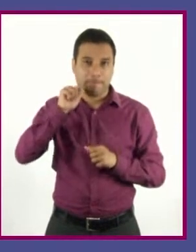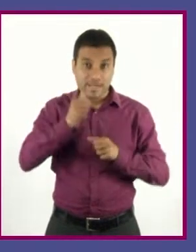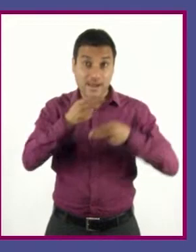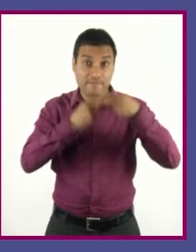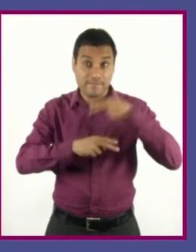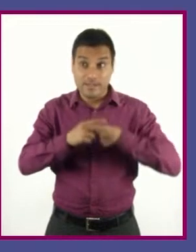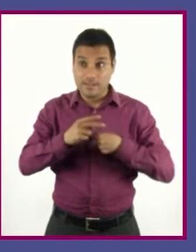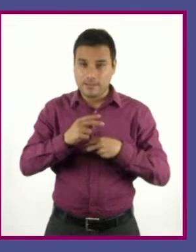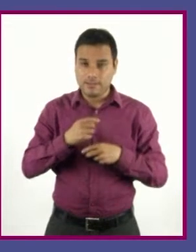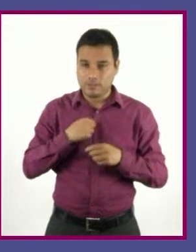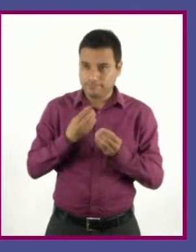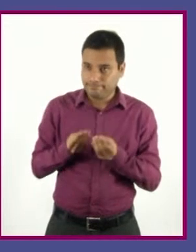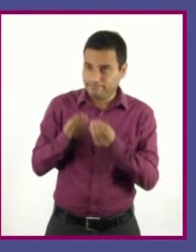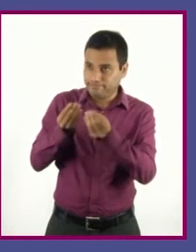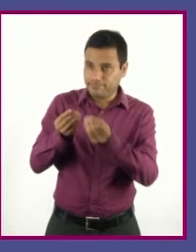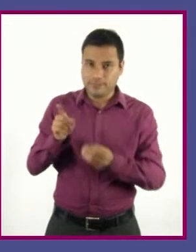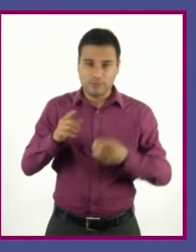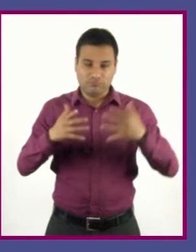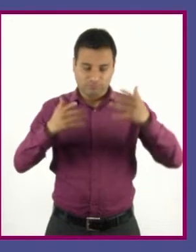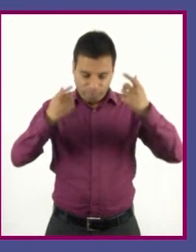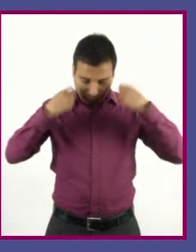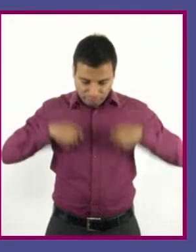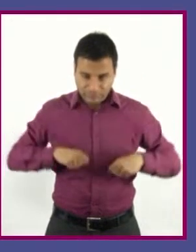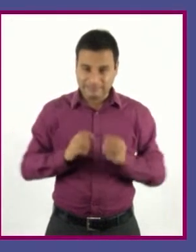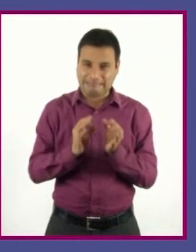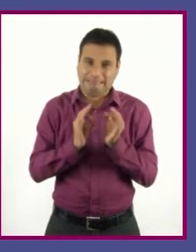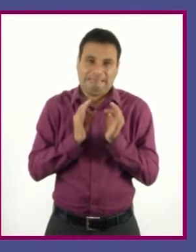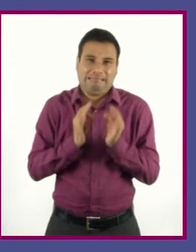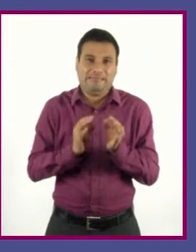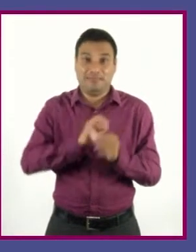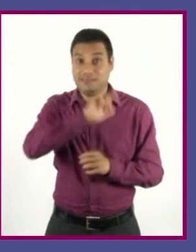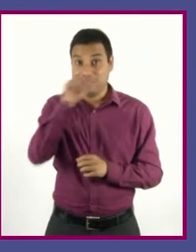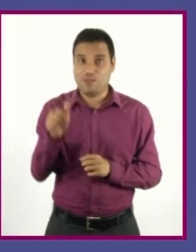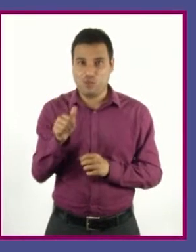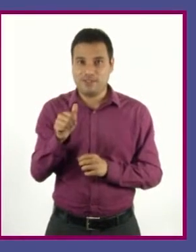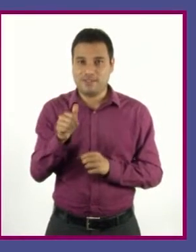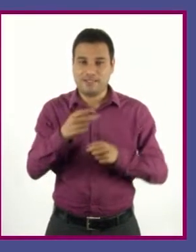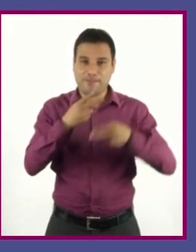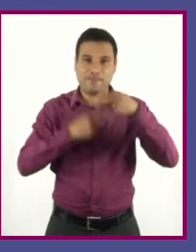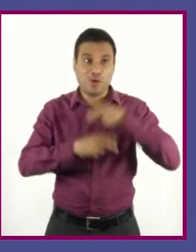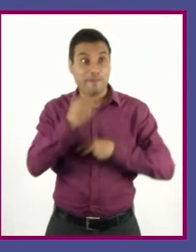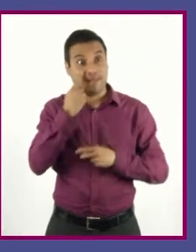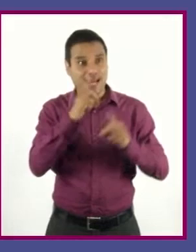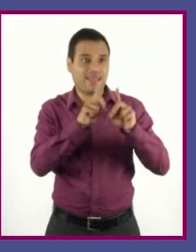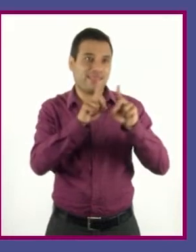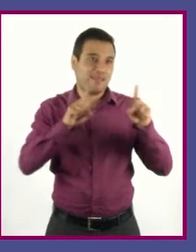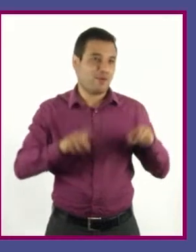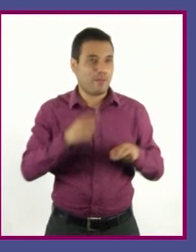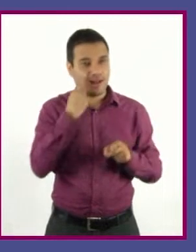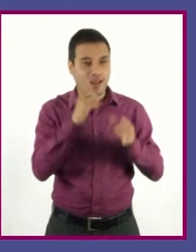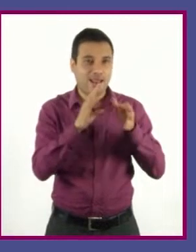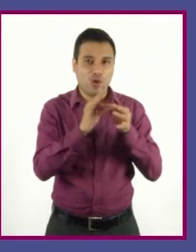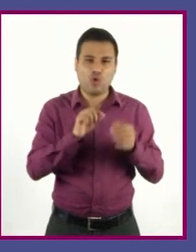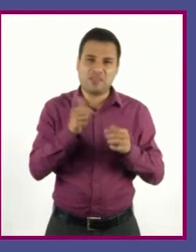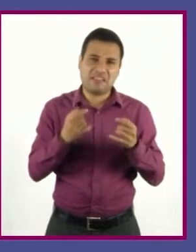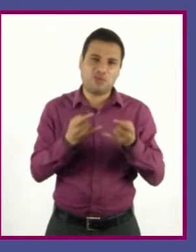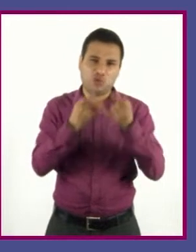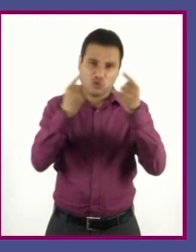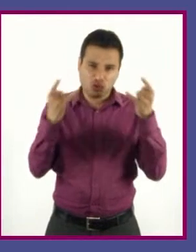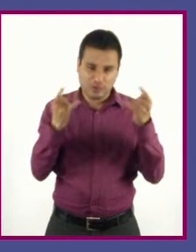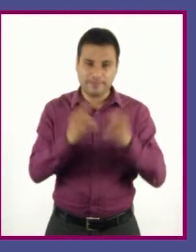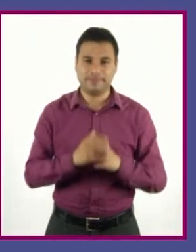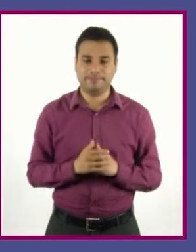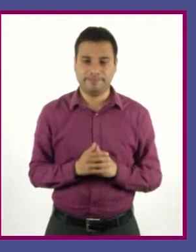fue excelentemente a su fiesta y al otro día hasta me trajo su diploma, ¿no? Y una anécdota, otra anécdota pues puede ser, bueno,